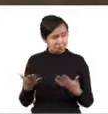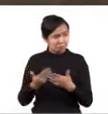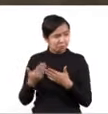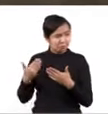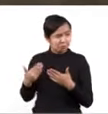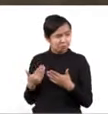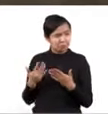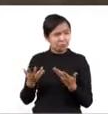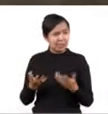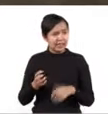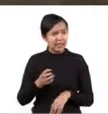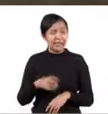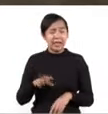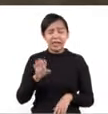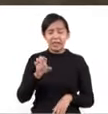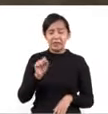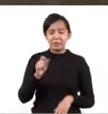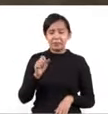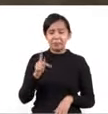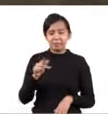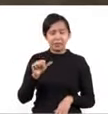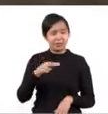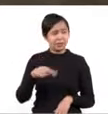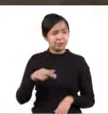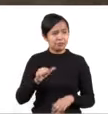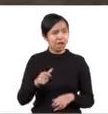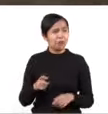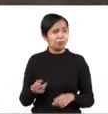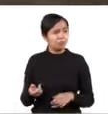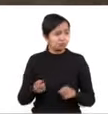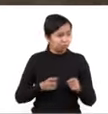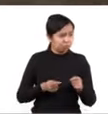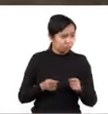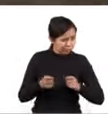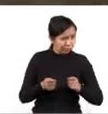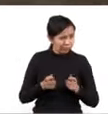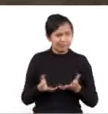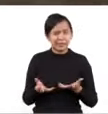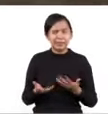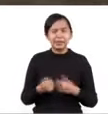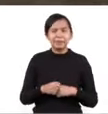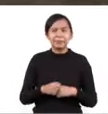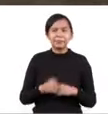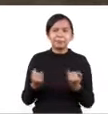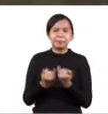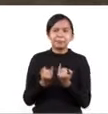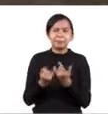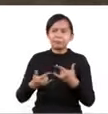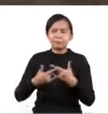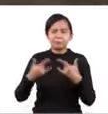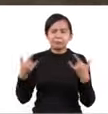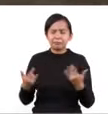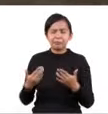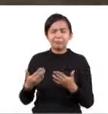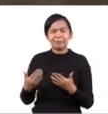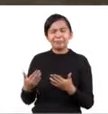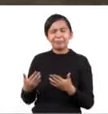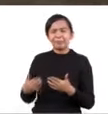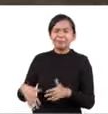sino que al mismo tiempo guarda los grandes edificios del periodo colonial y después de la época